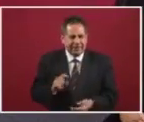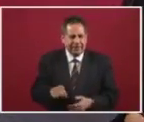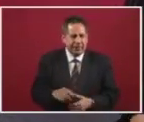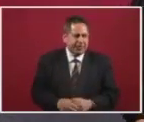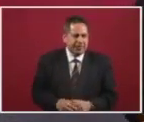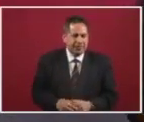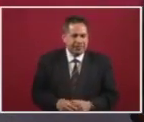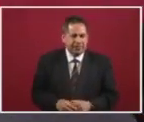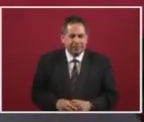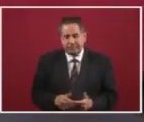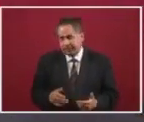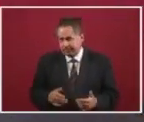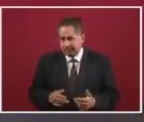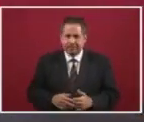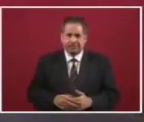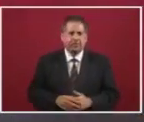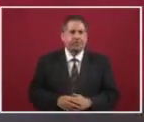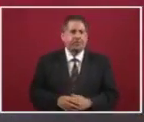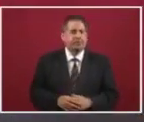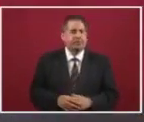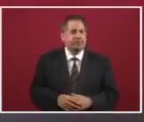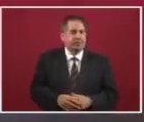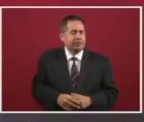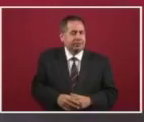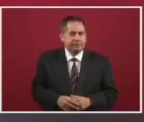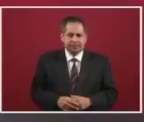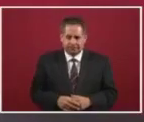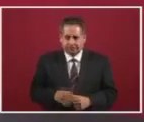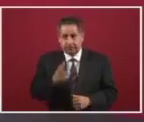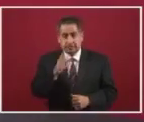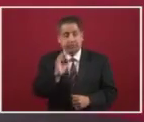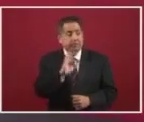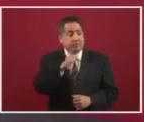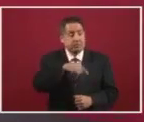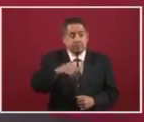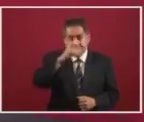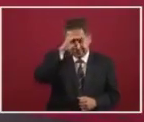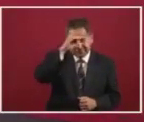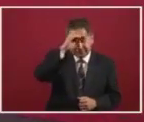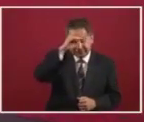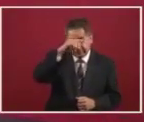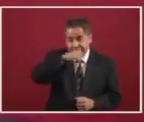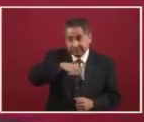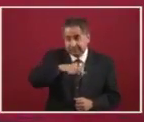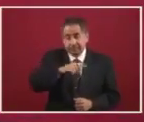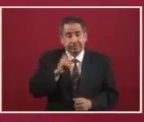Entonces, pensando que como eran